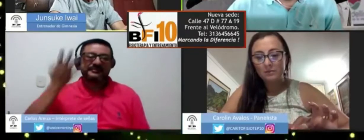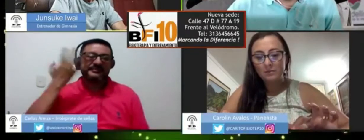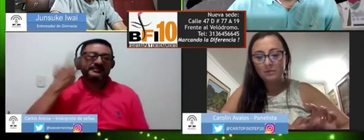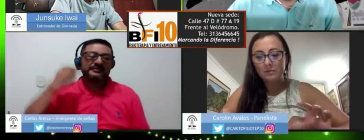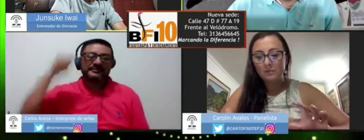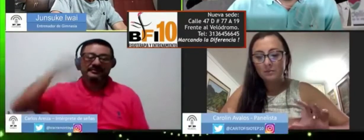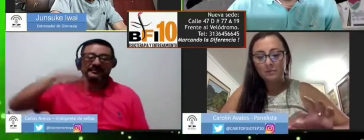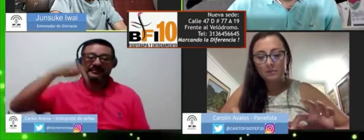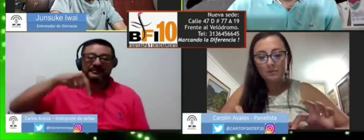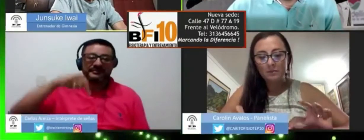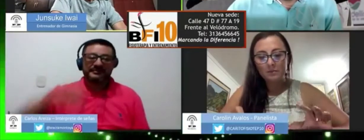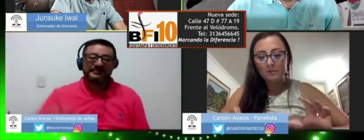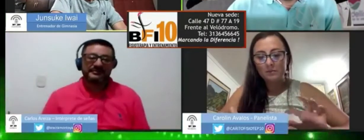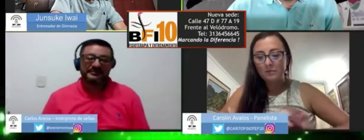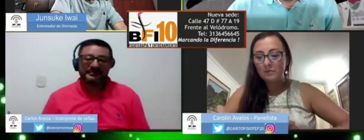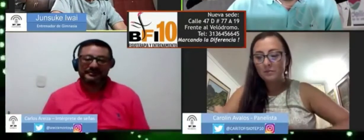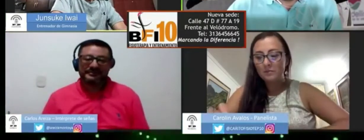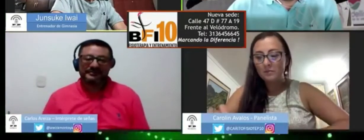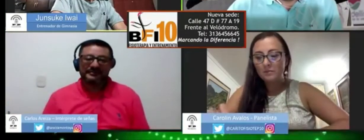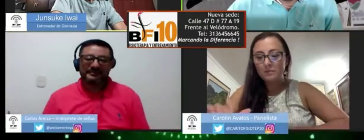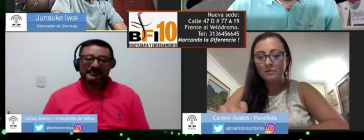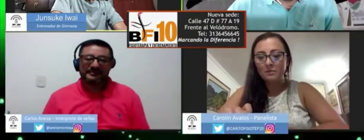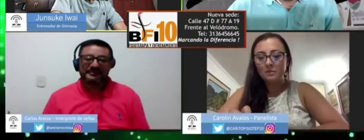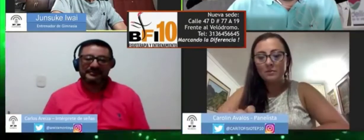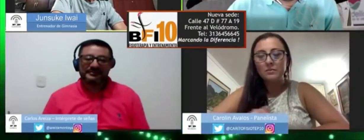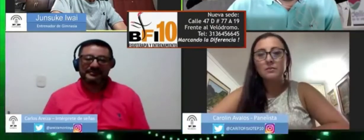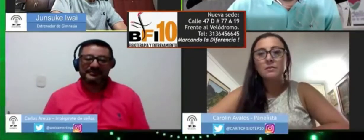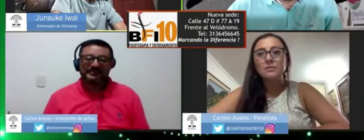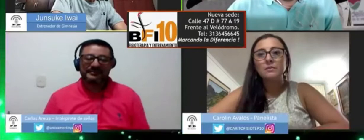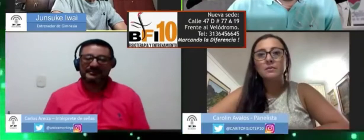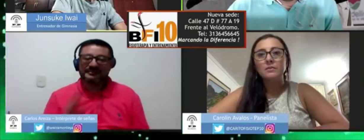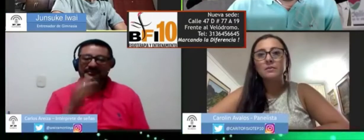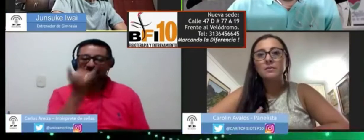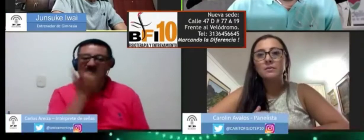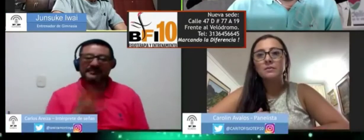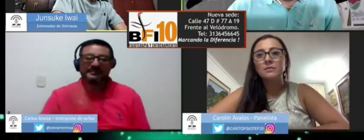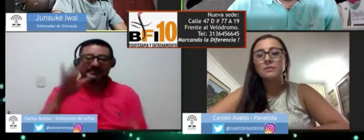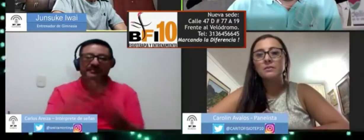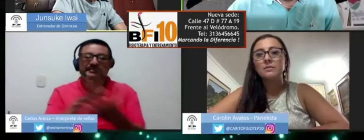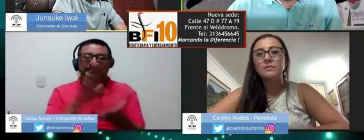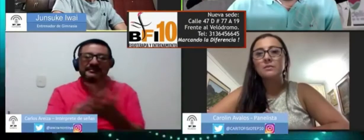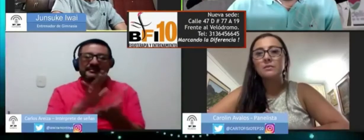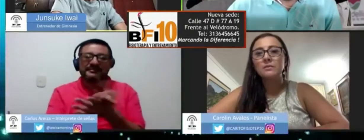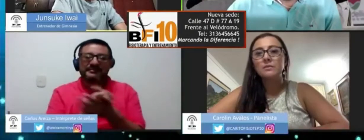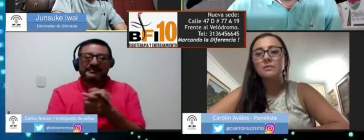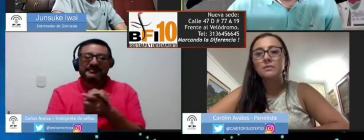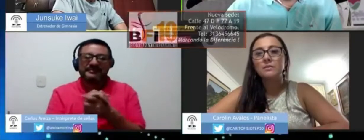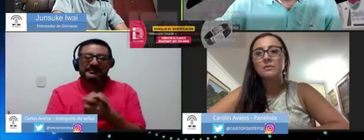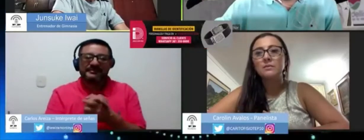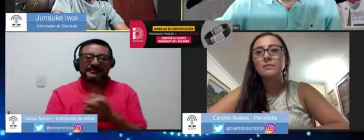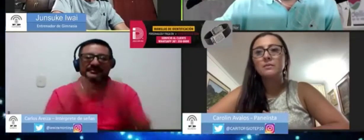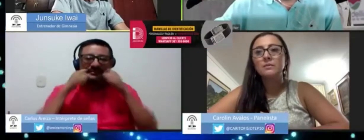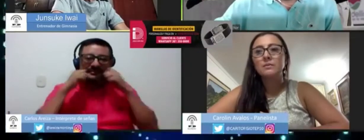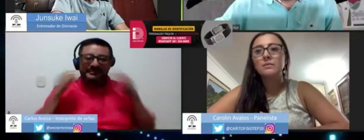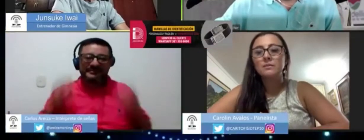dice, ¿no? Cuando uno equivoca, tranquilo, somos humanos, es